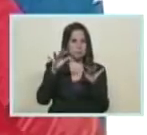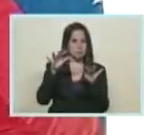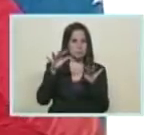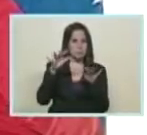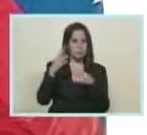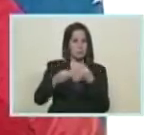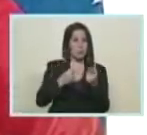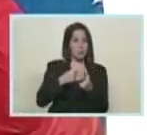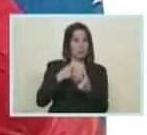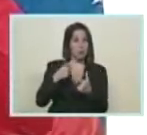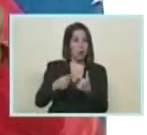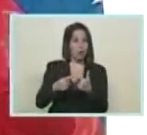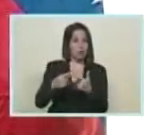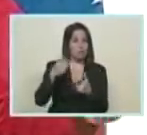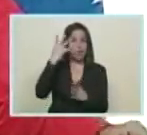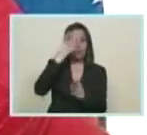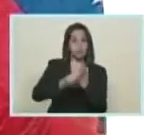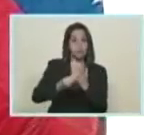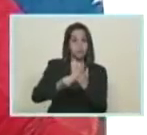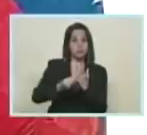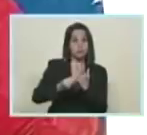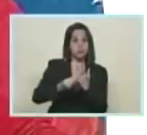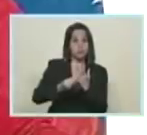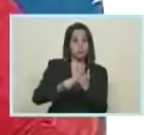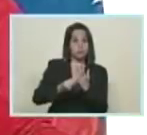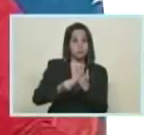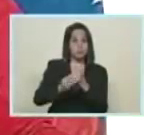Y entonces, ¡pac!, se nos fugaron toditos del país.